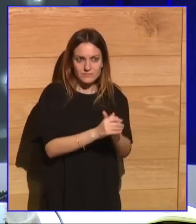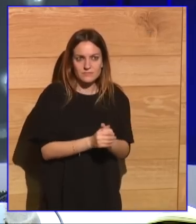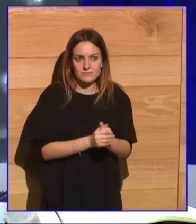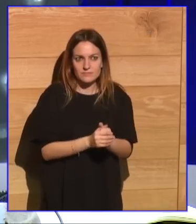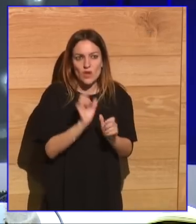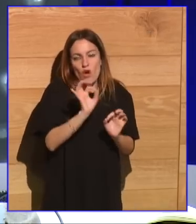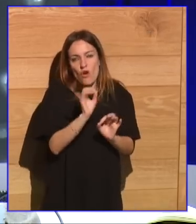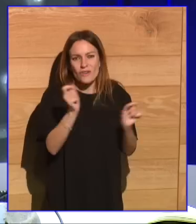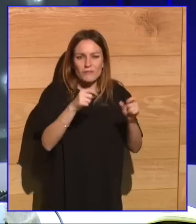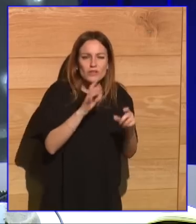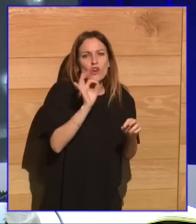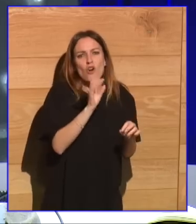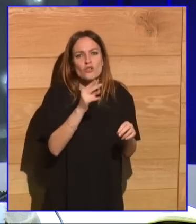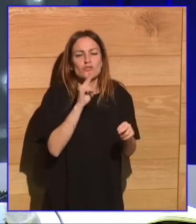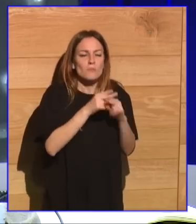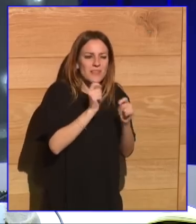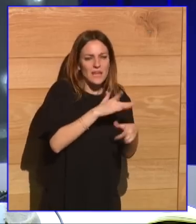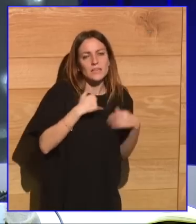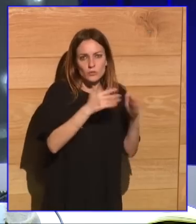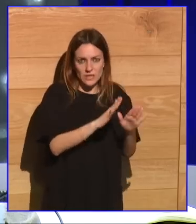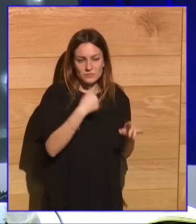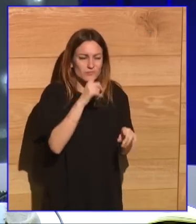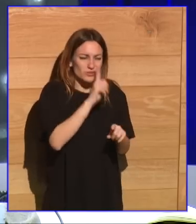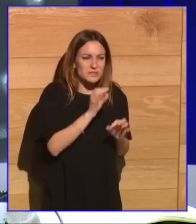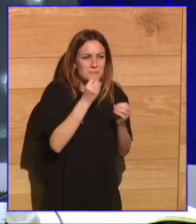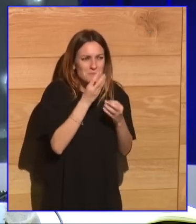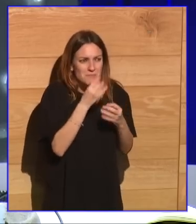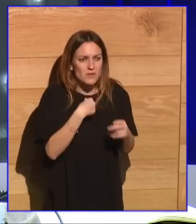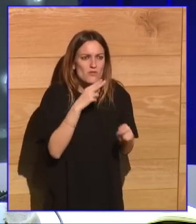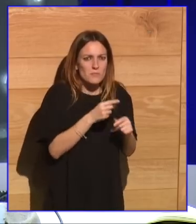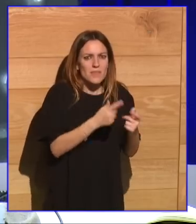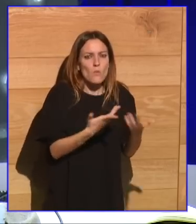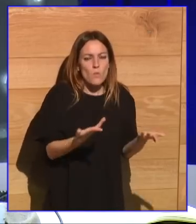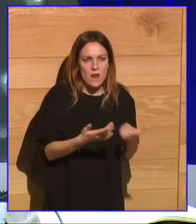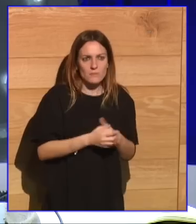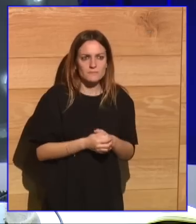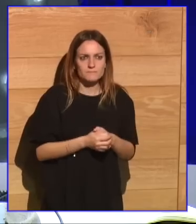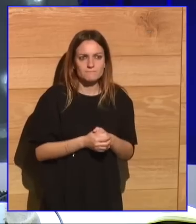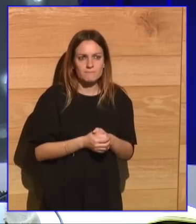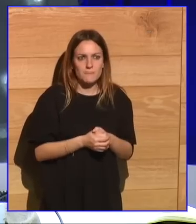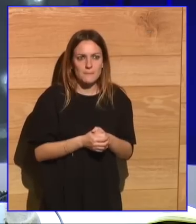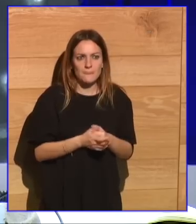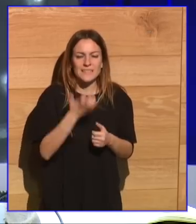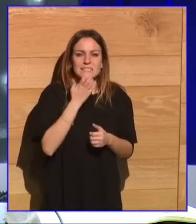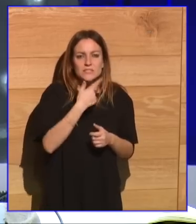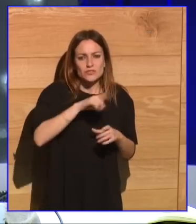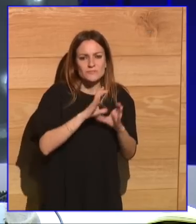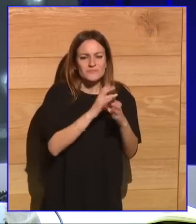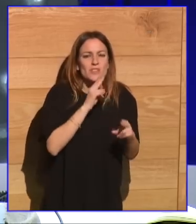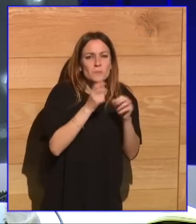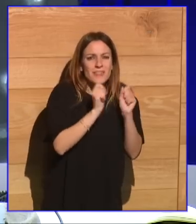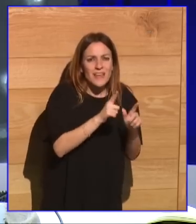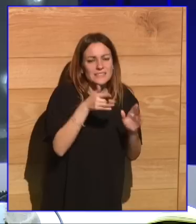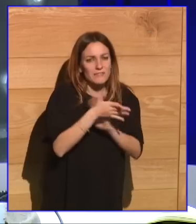de refugiados, como lo quieras llamar. Es que no sé muy bien cómo llamarlo. No sé. Para que no lo convirtamos, si decimos campo de concentración, nos imaginamos una cosa que no es exactamente la que